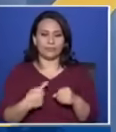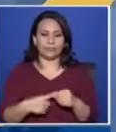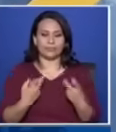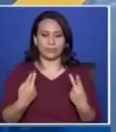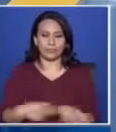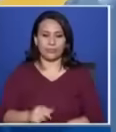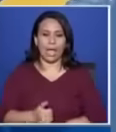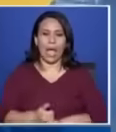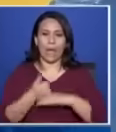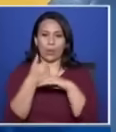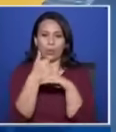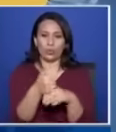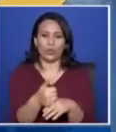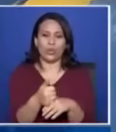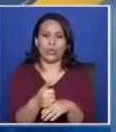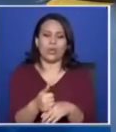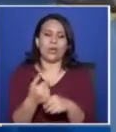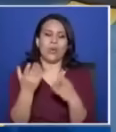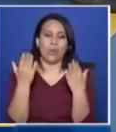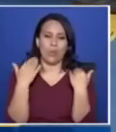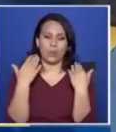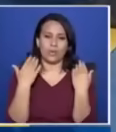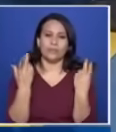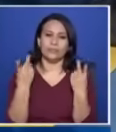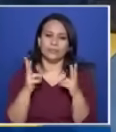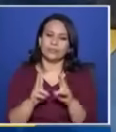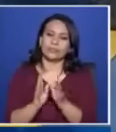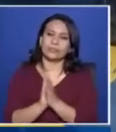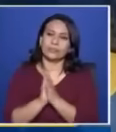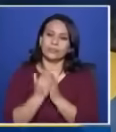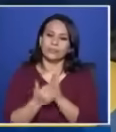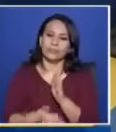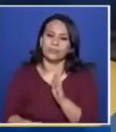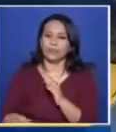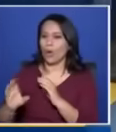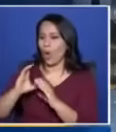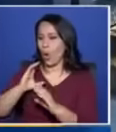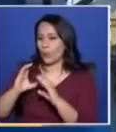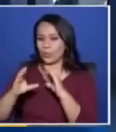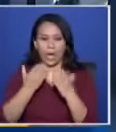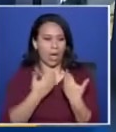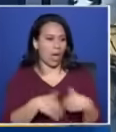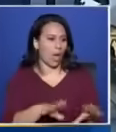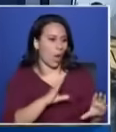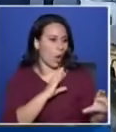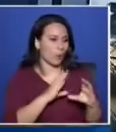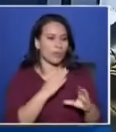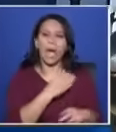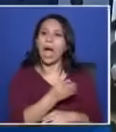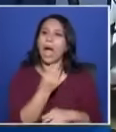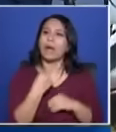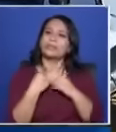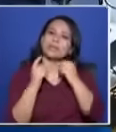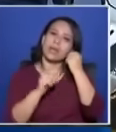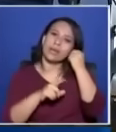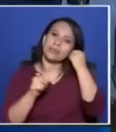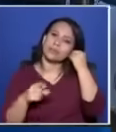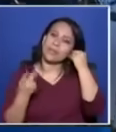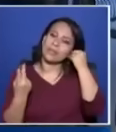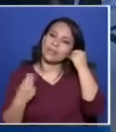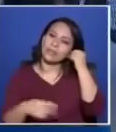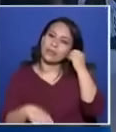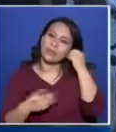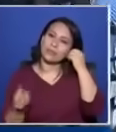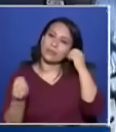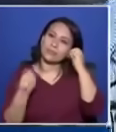las autoridades, tanto de Guayaquil, también ya mediante un comunicado, pues ya anunciaron a la ciudadanía que también ya